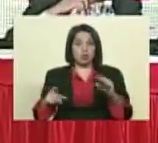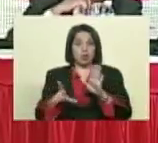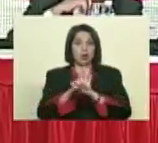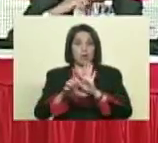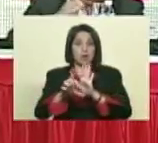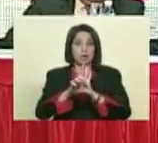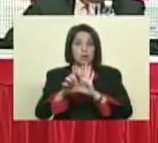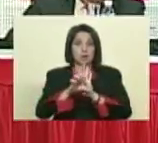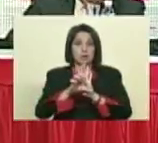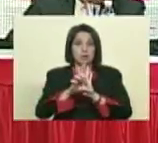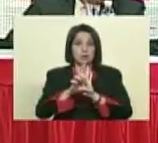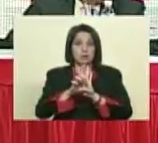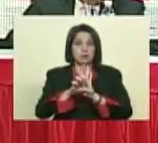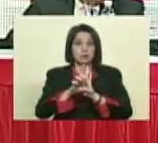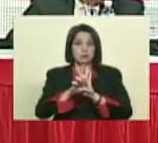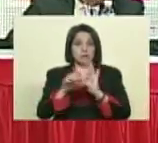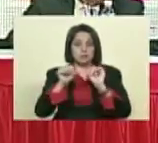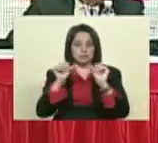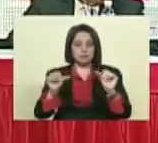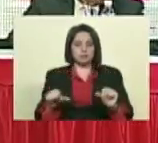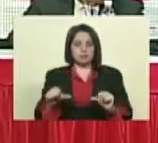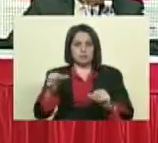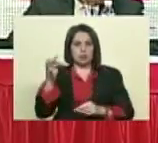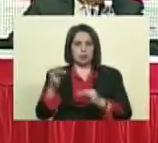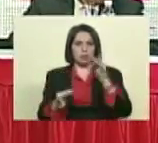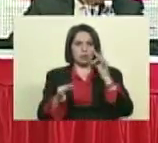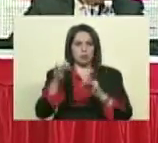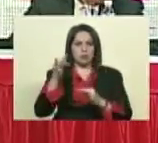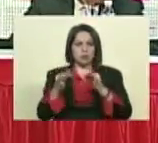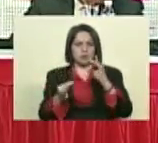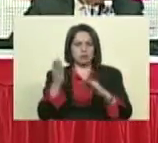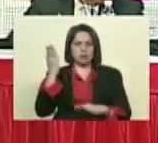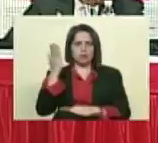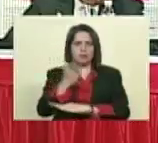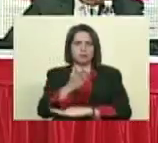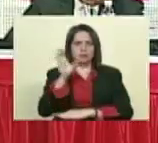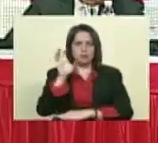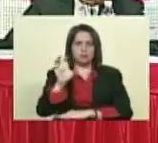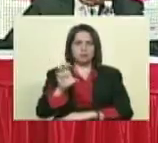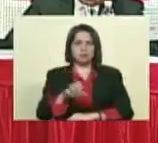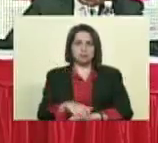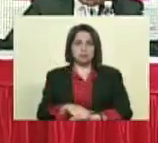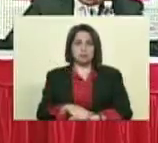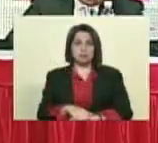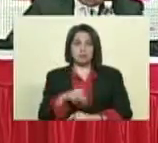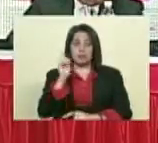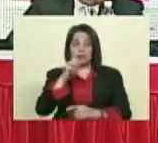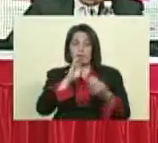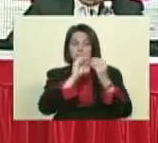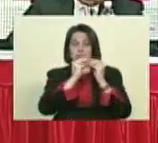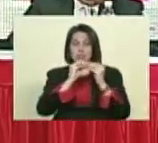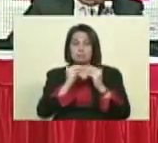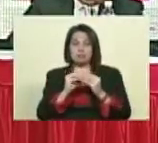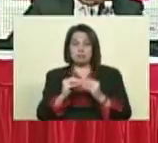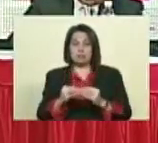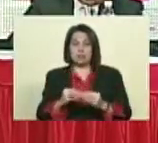del sistema de justicia penal del país. Creo que hay que adaptar todas las